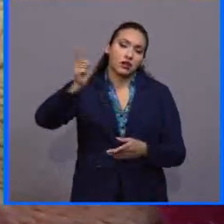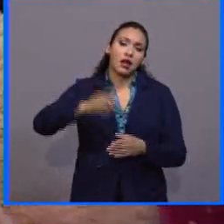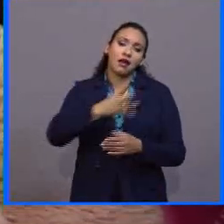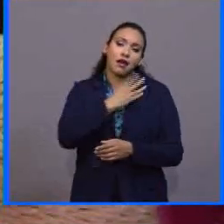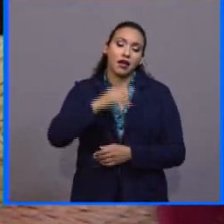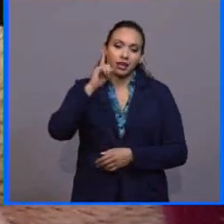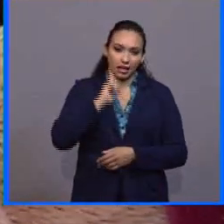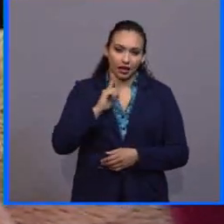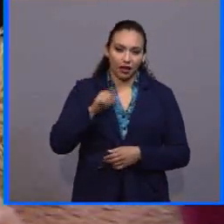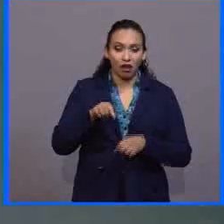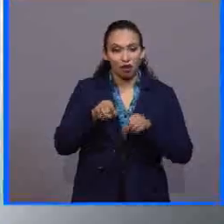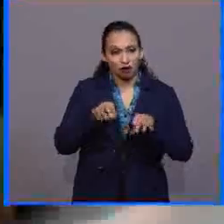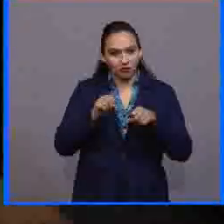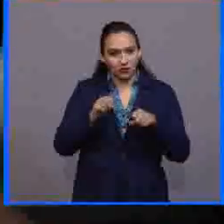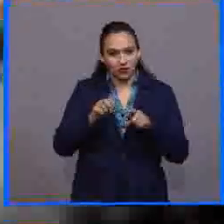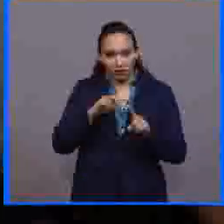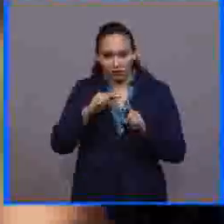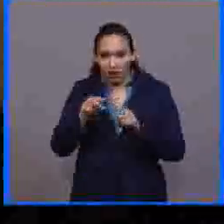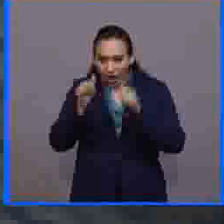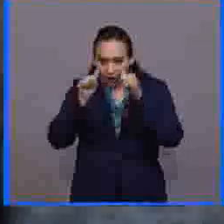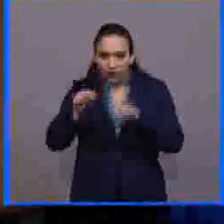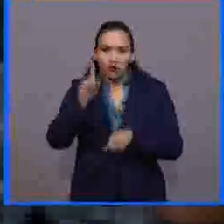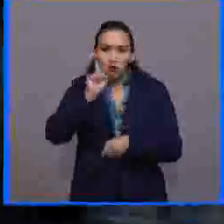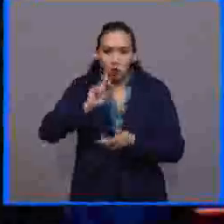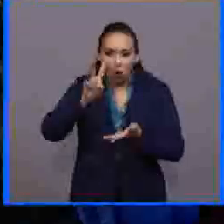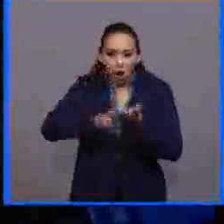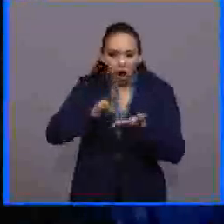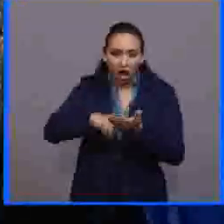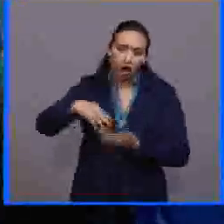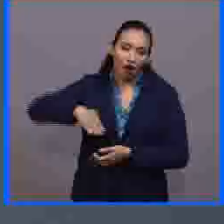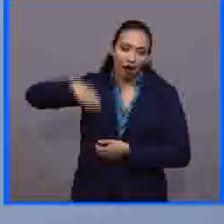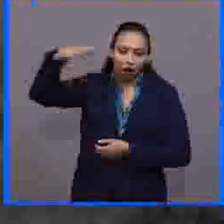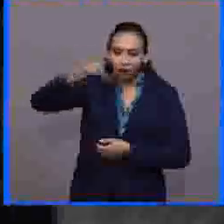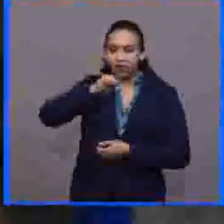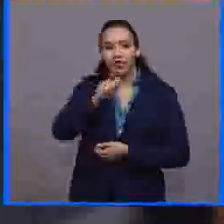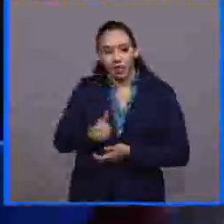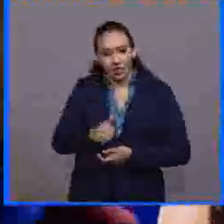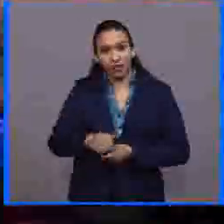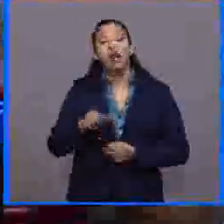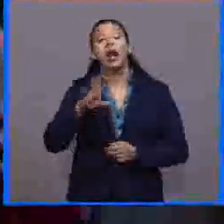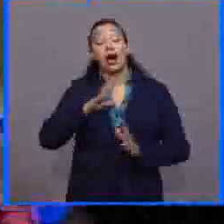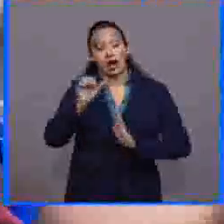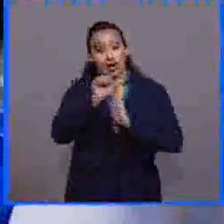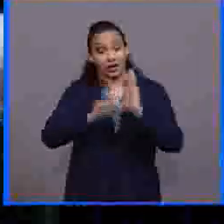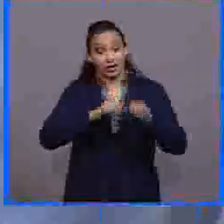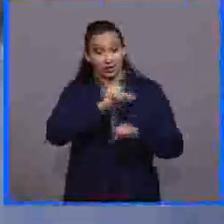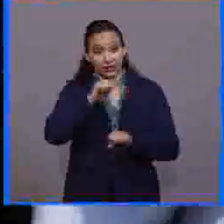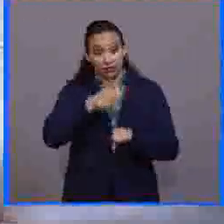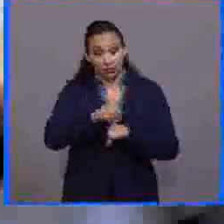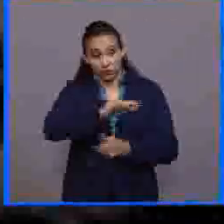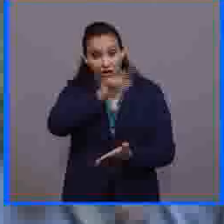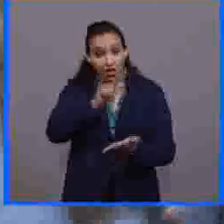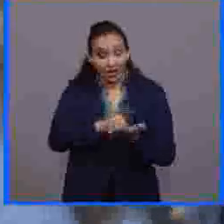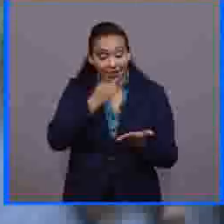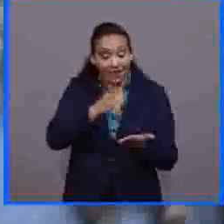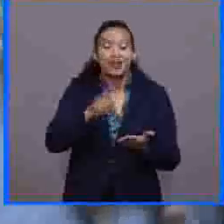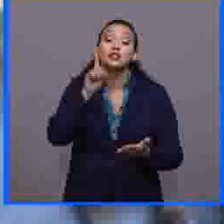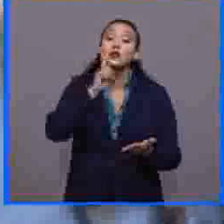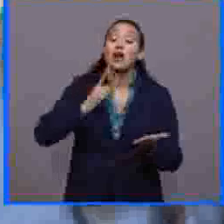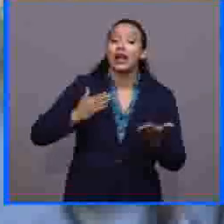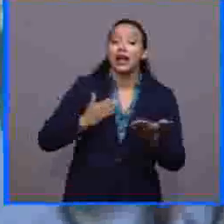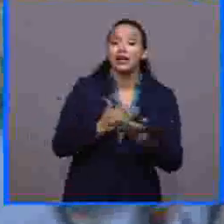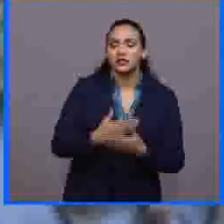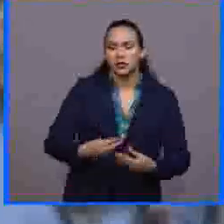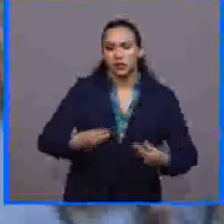con perspectiva de género y de adulto mayor. Además, violaron el artículo 20 de la Ley de Acceso de las Mujeres a una